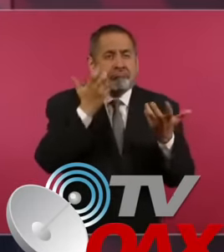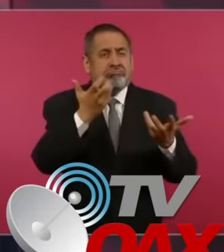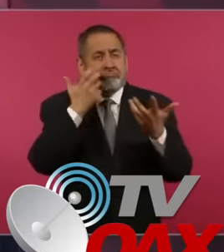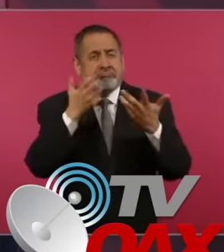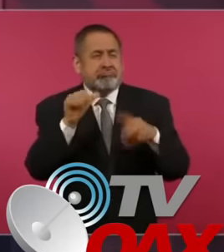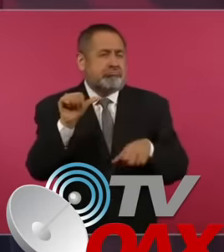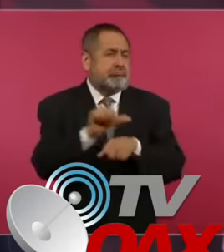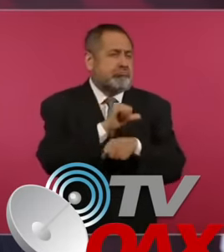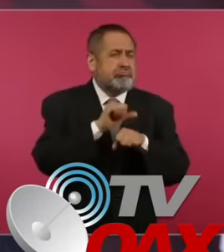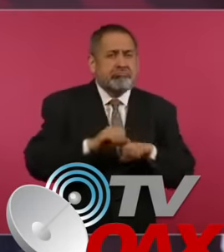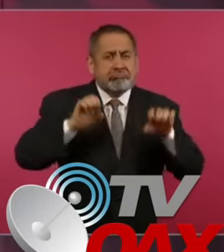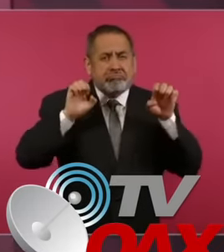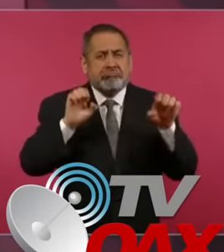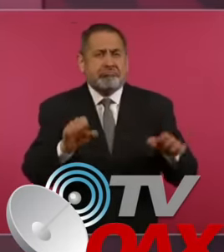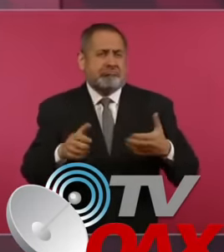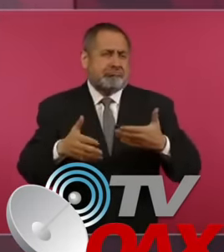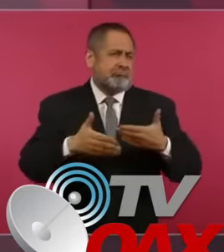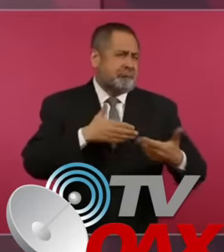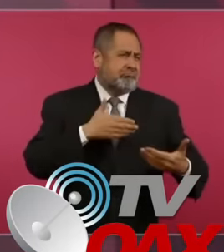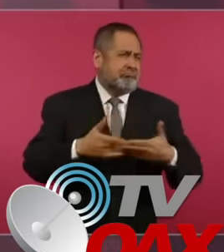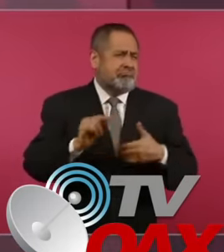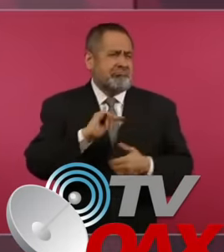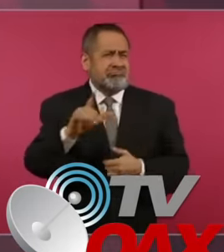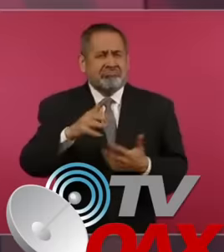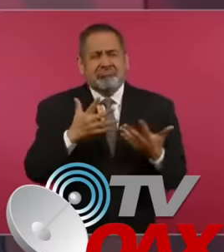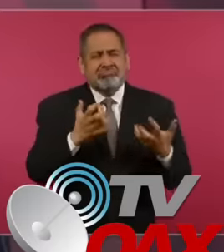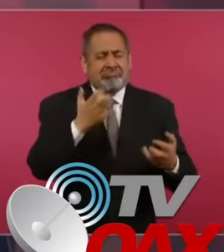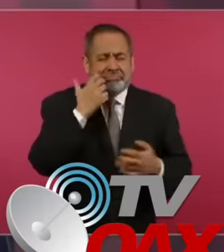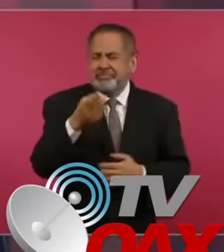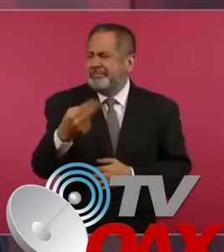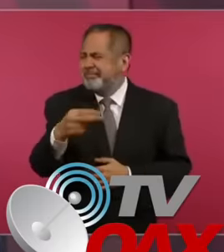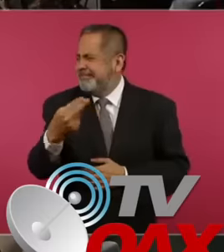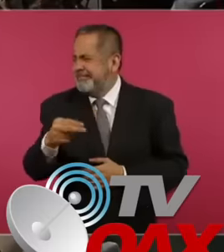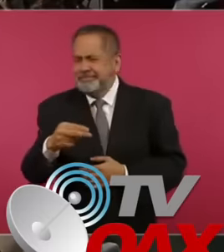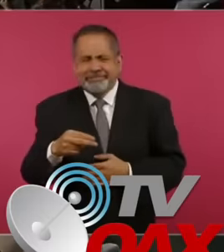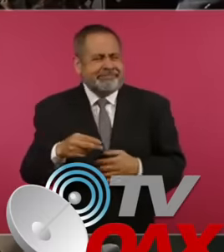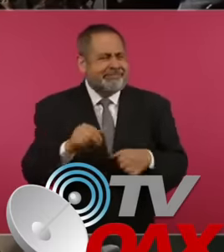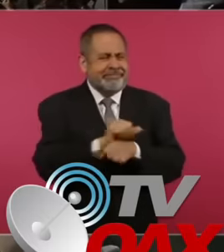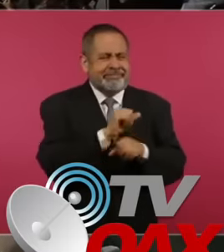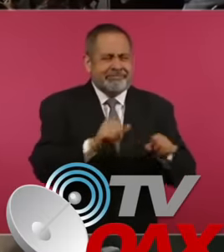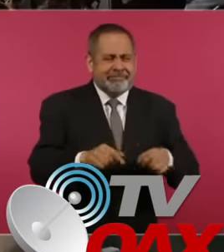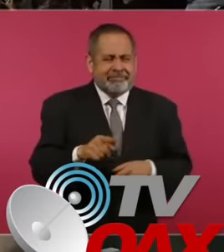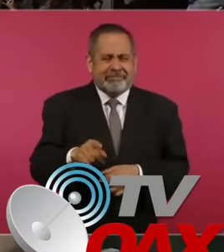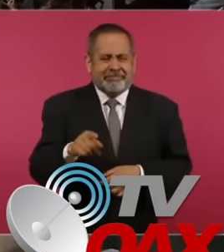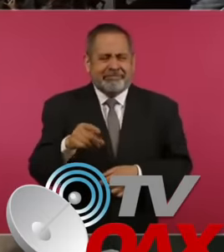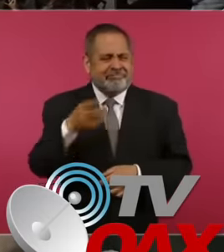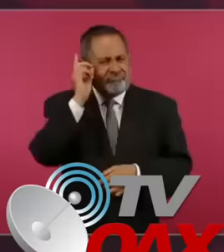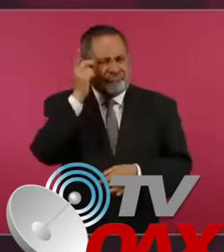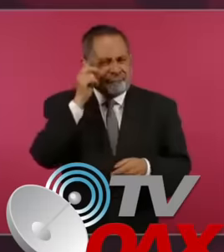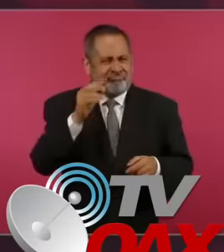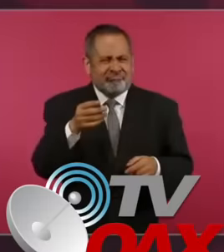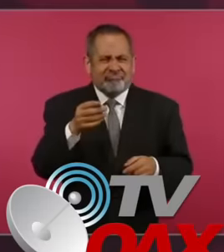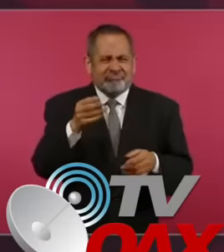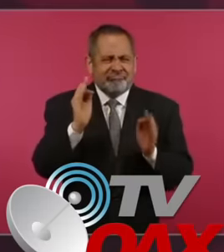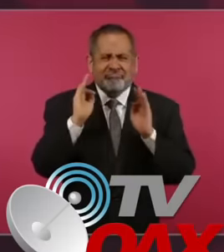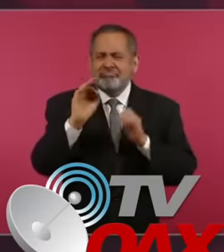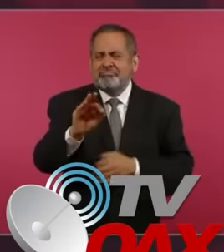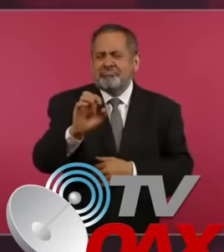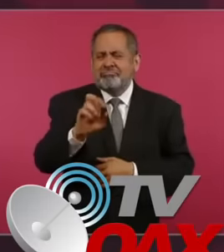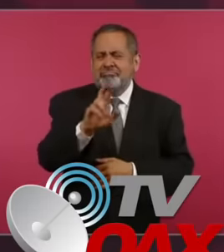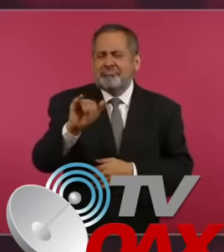los carros últimos modelos. ¿Cómo se llaman estos carros? Los Ferraris y